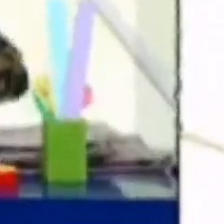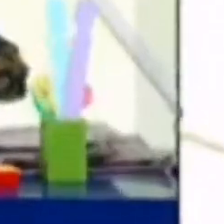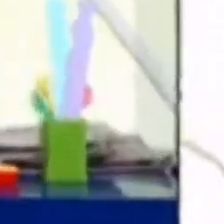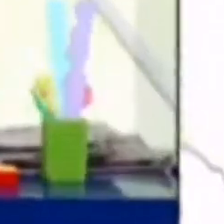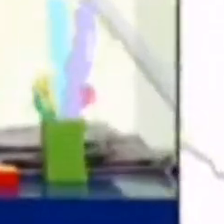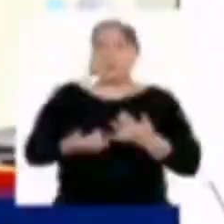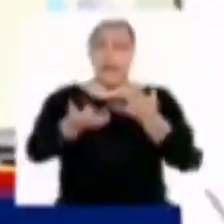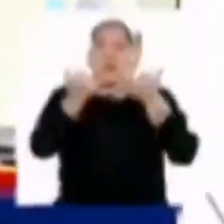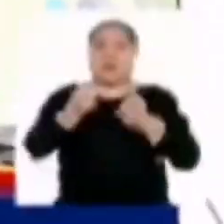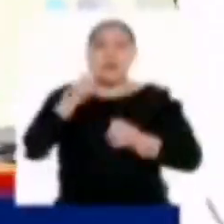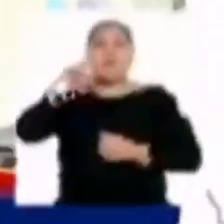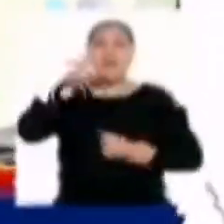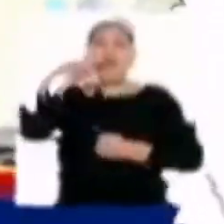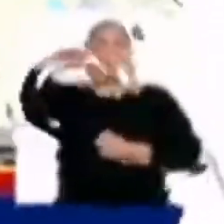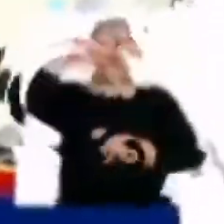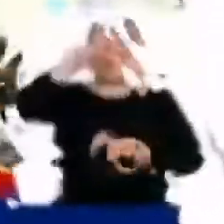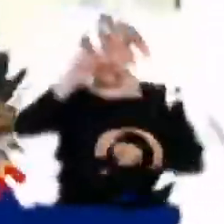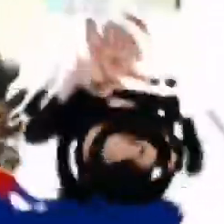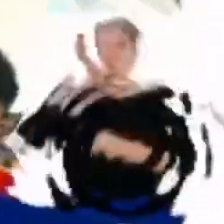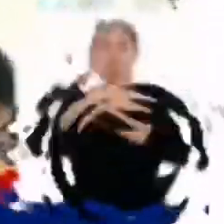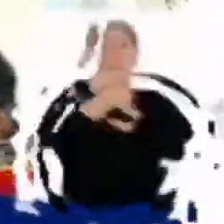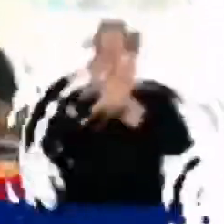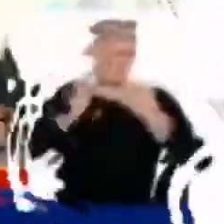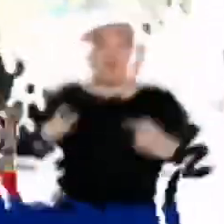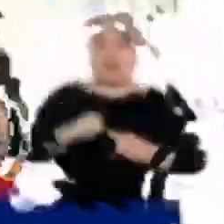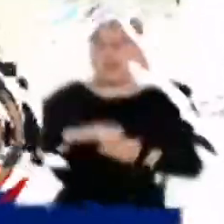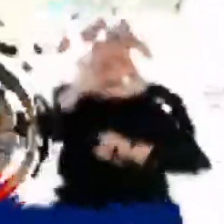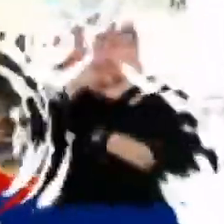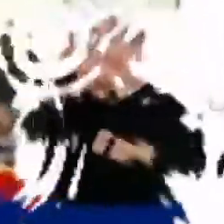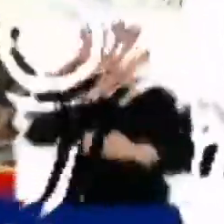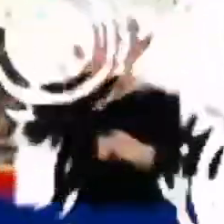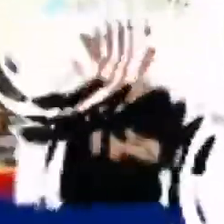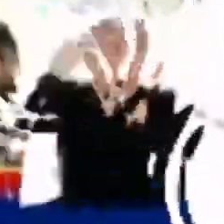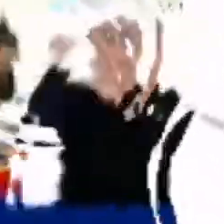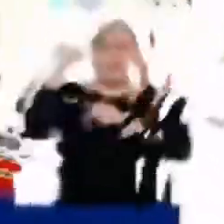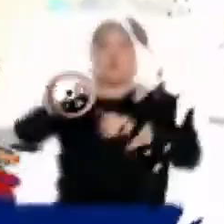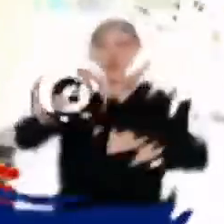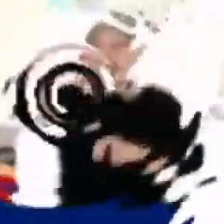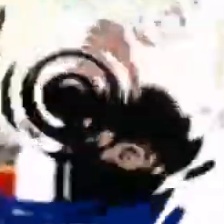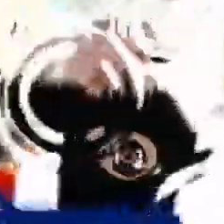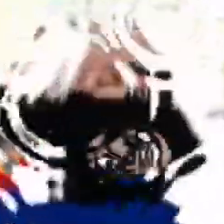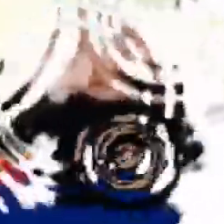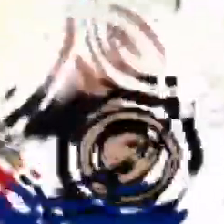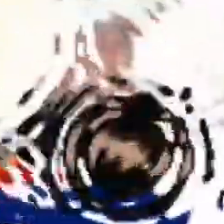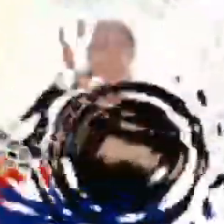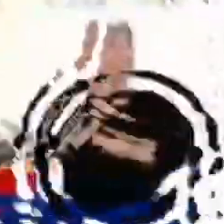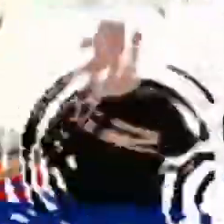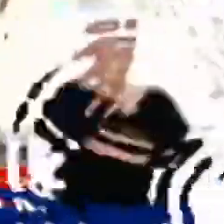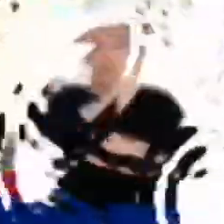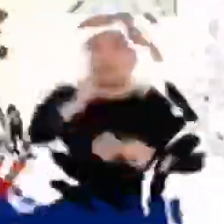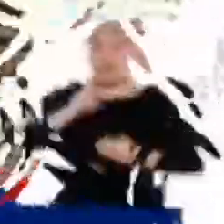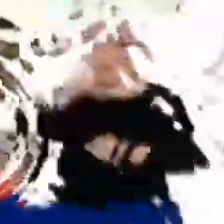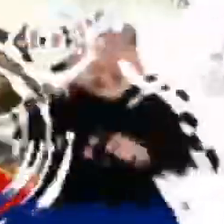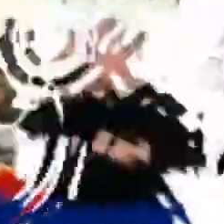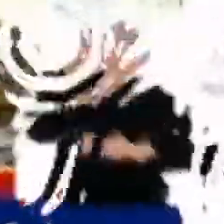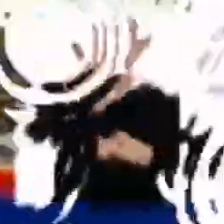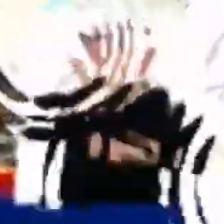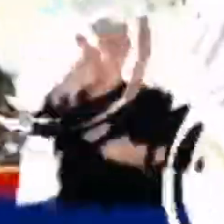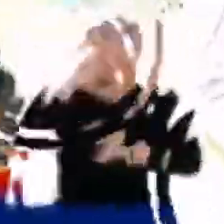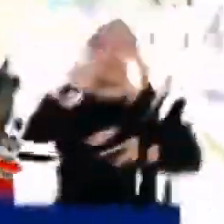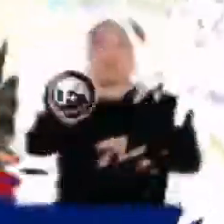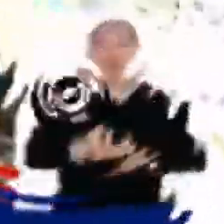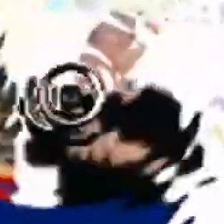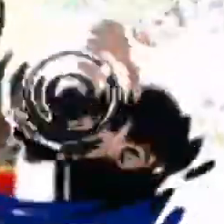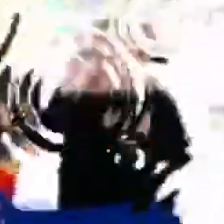Tenemos con nosotros a Valentino de La Libertad, a Edith de Piura, a Marco del Callao y a Ciara de Lima. Bienvenidas y